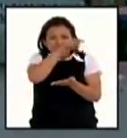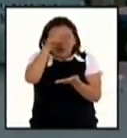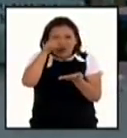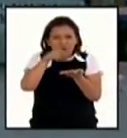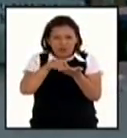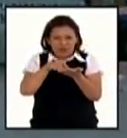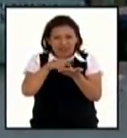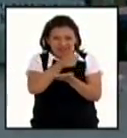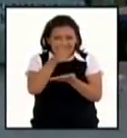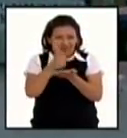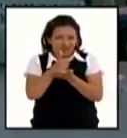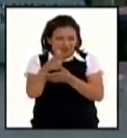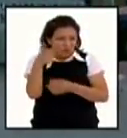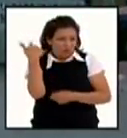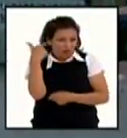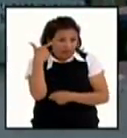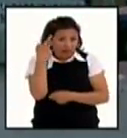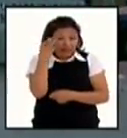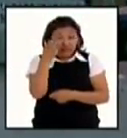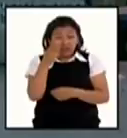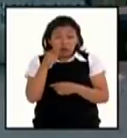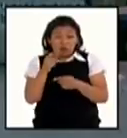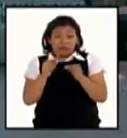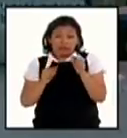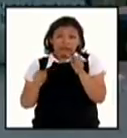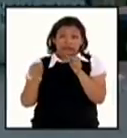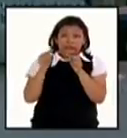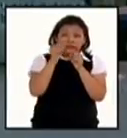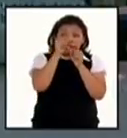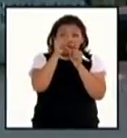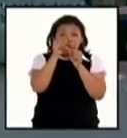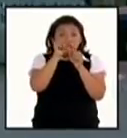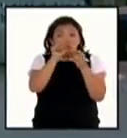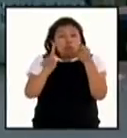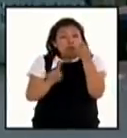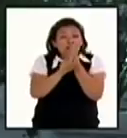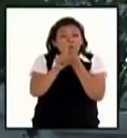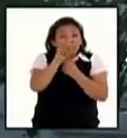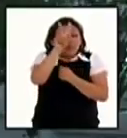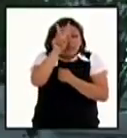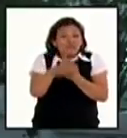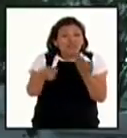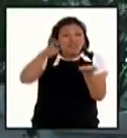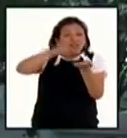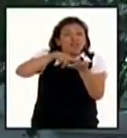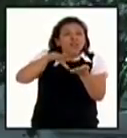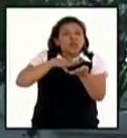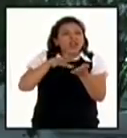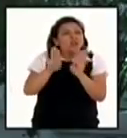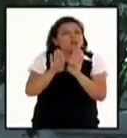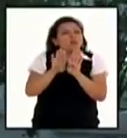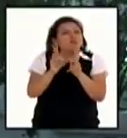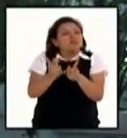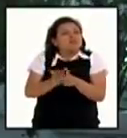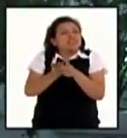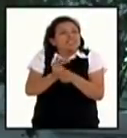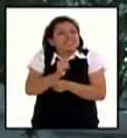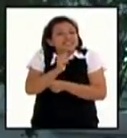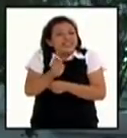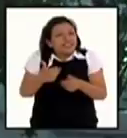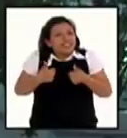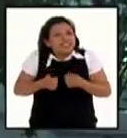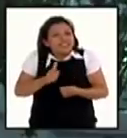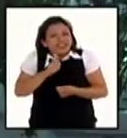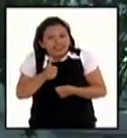Guadalajara, resulta la punta del iceberg del verdadero conflicto que entraña la intolerancia, la contraposición